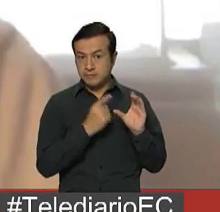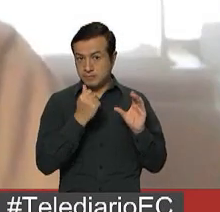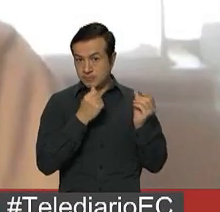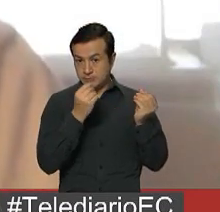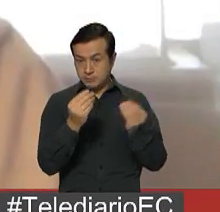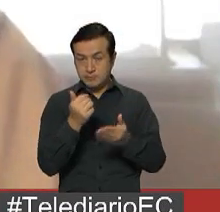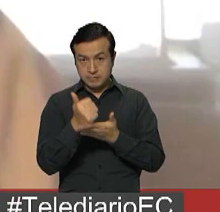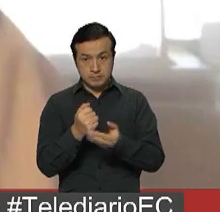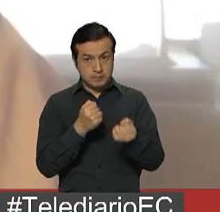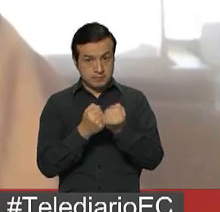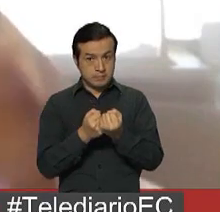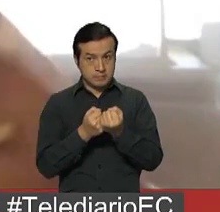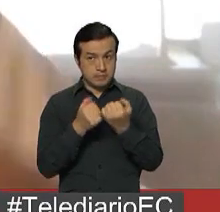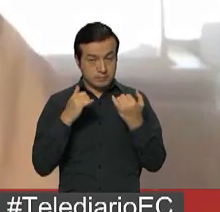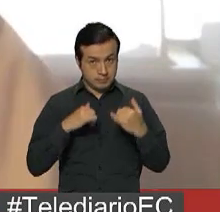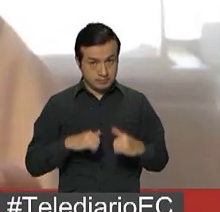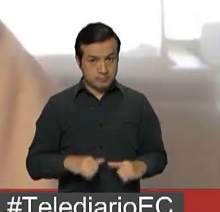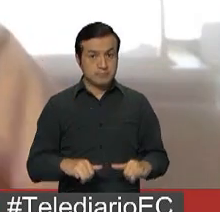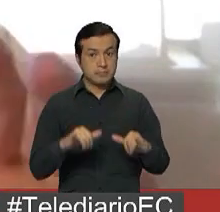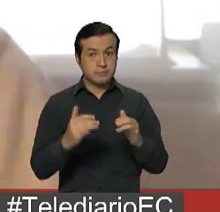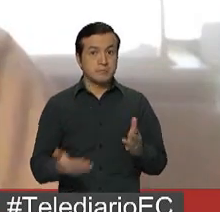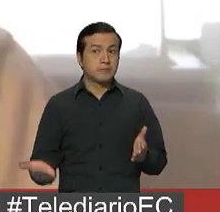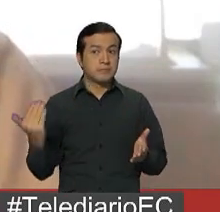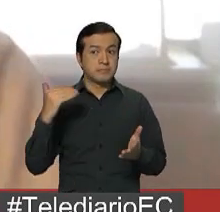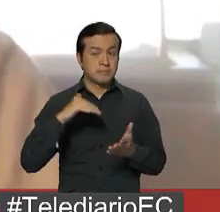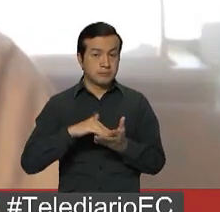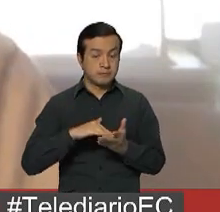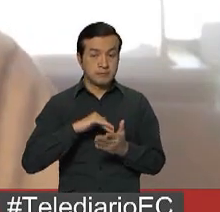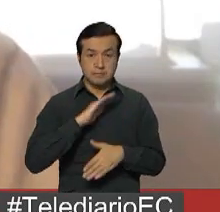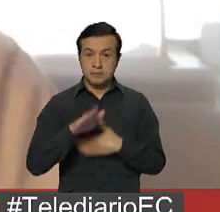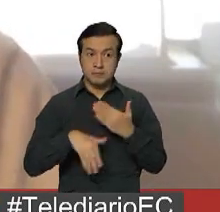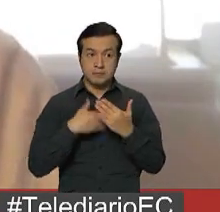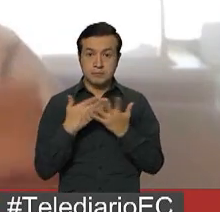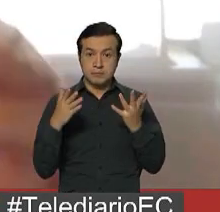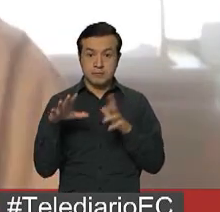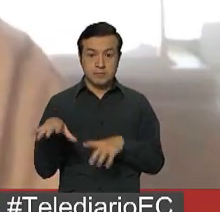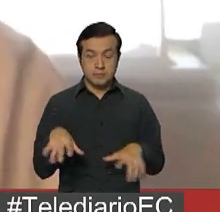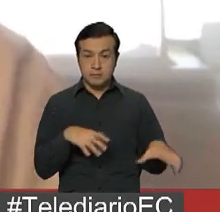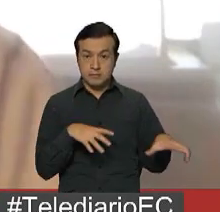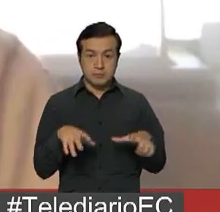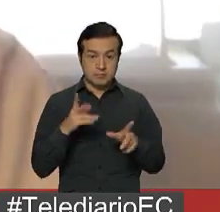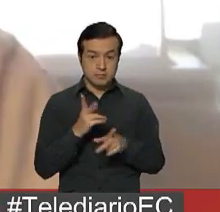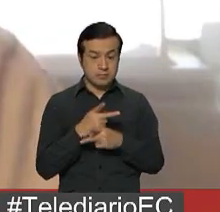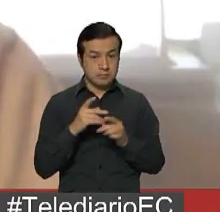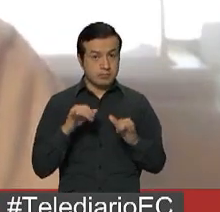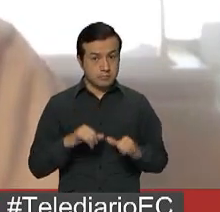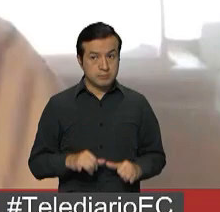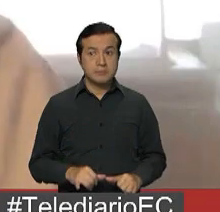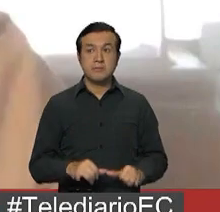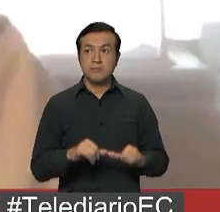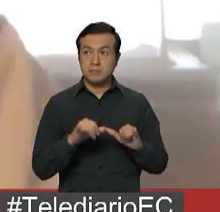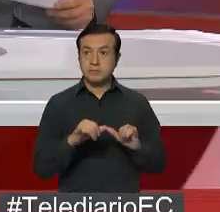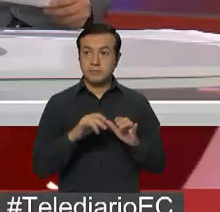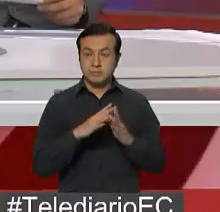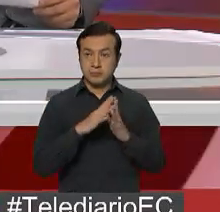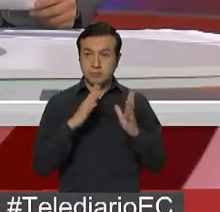eso va a permitir el que nuevamente se restablezcan las actividades productivas gracias